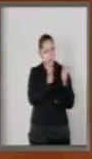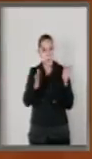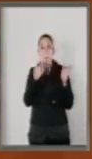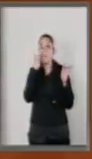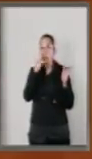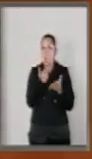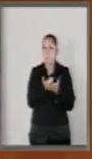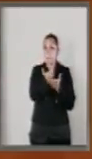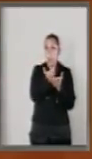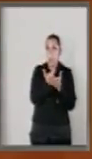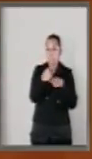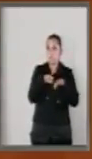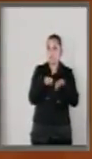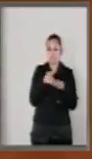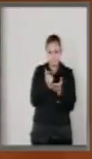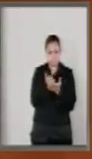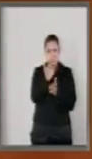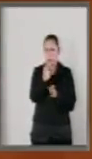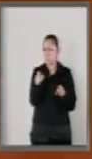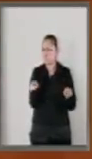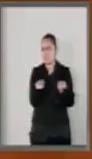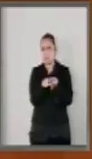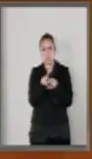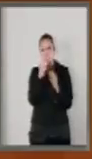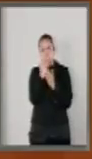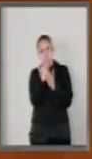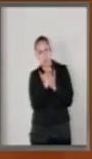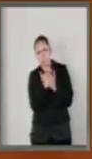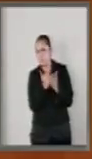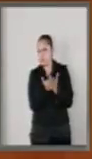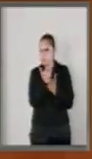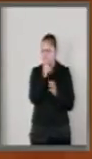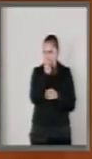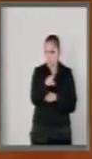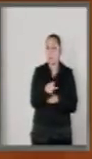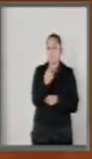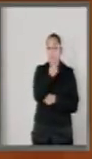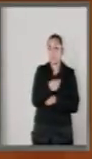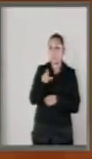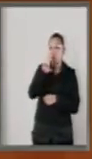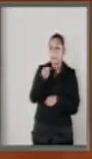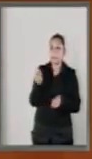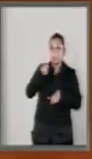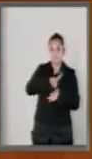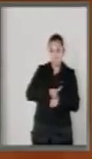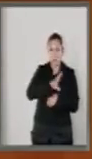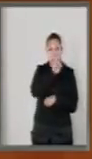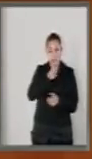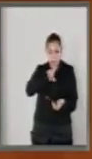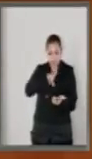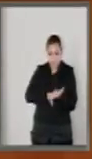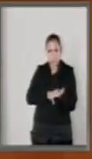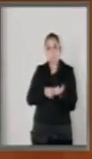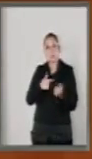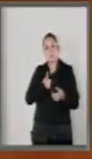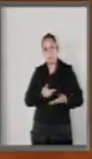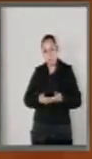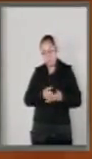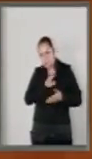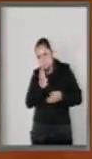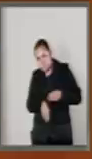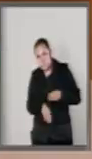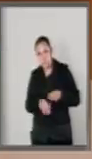en los casos de pérdidas a partir de los 180 días de vida intrauterina o muerte en menores. Compañeras